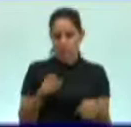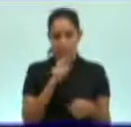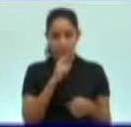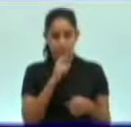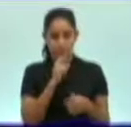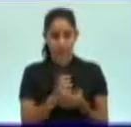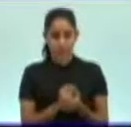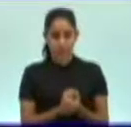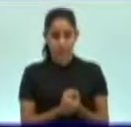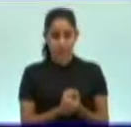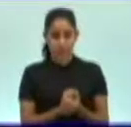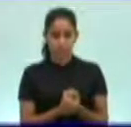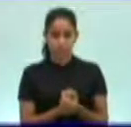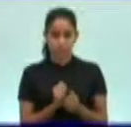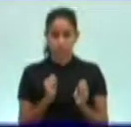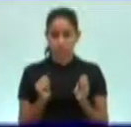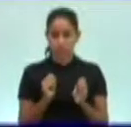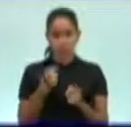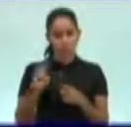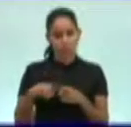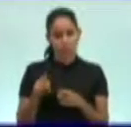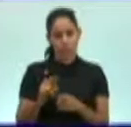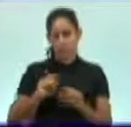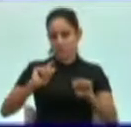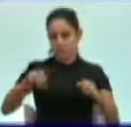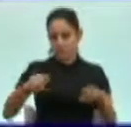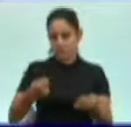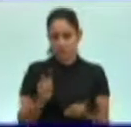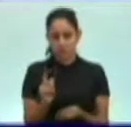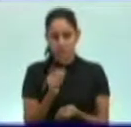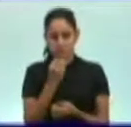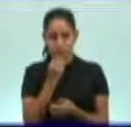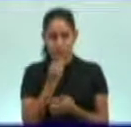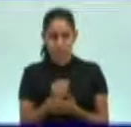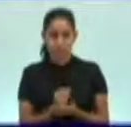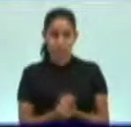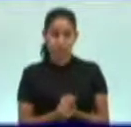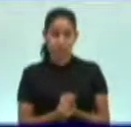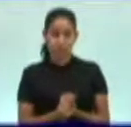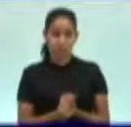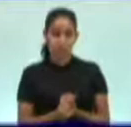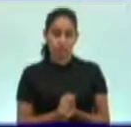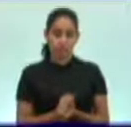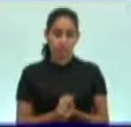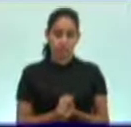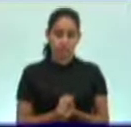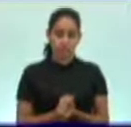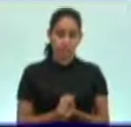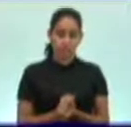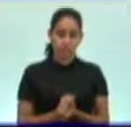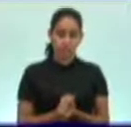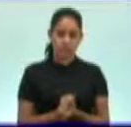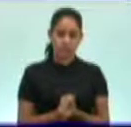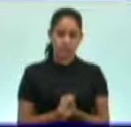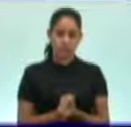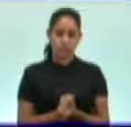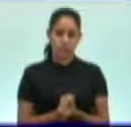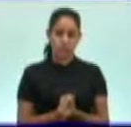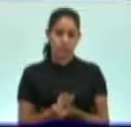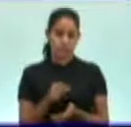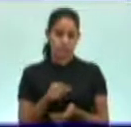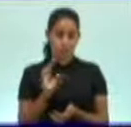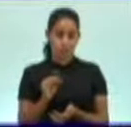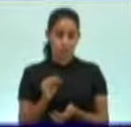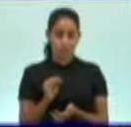toallas, delantales o calzado. Es precisamente lo que se relaciona en este